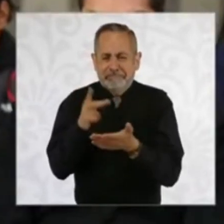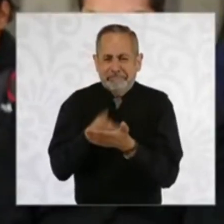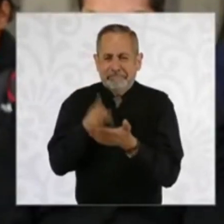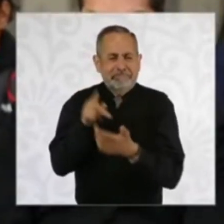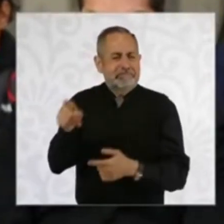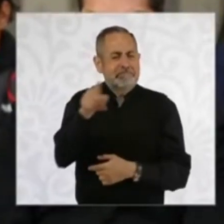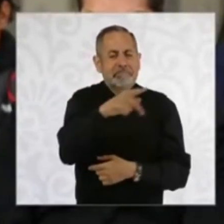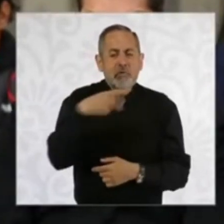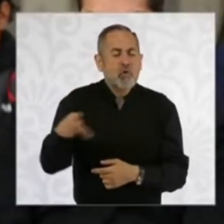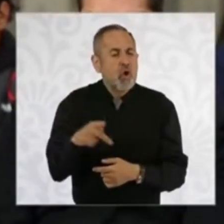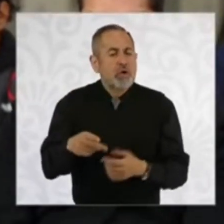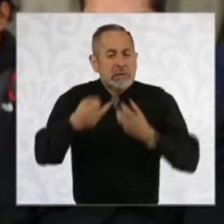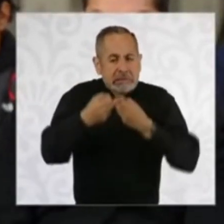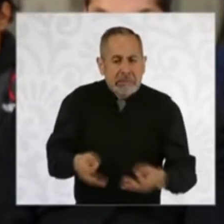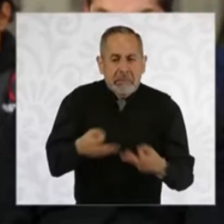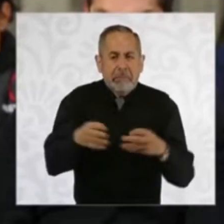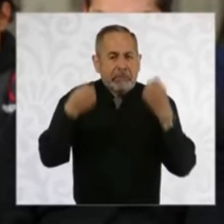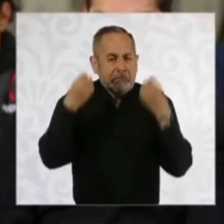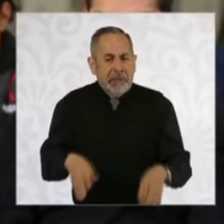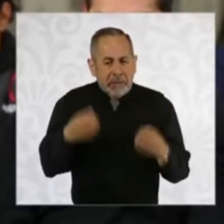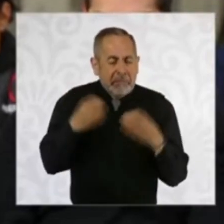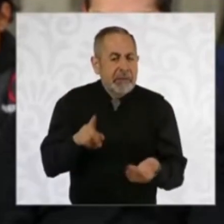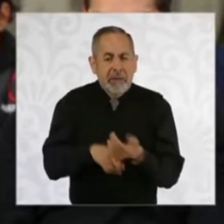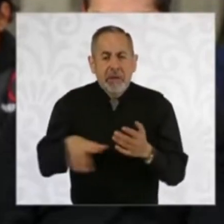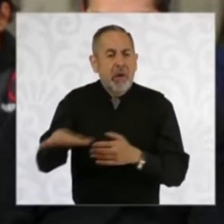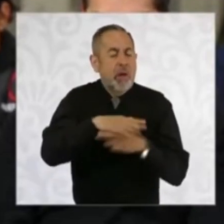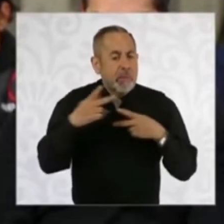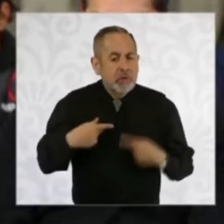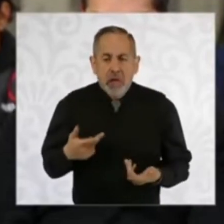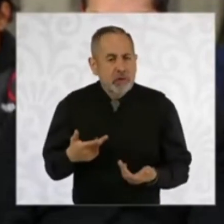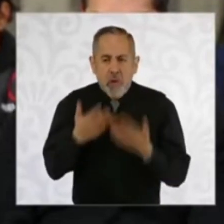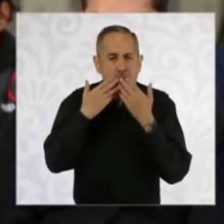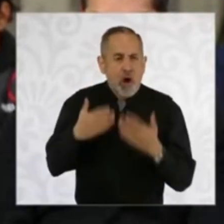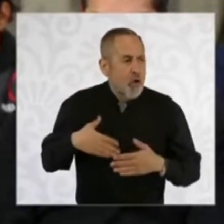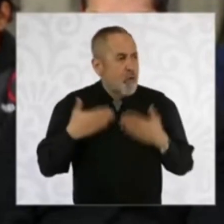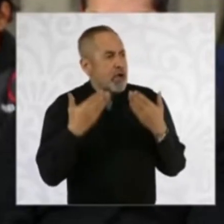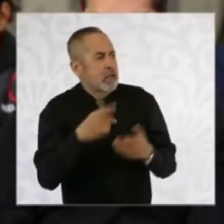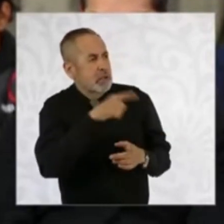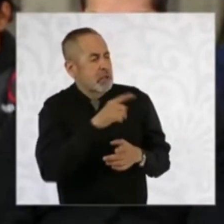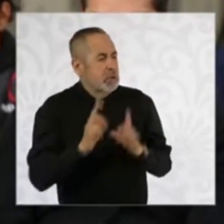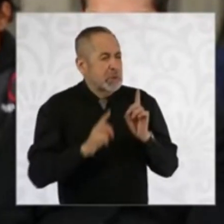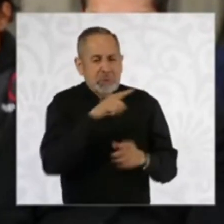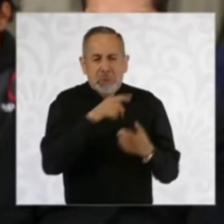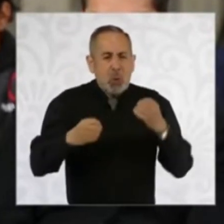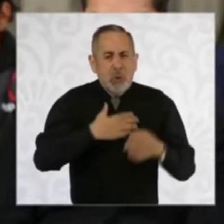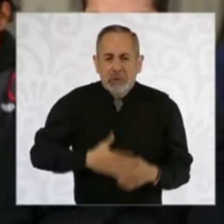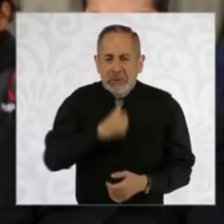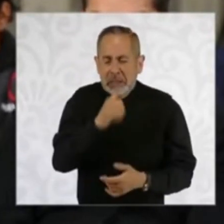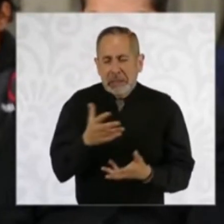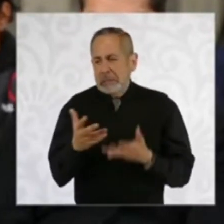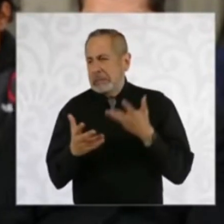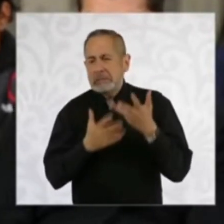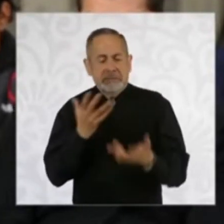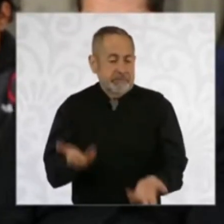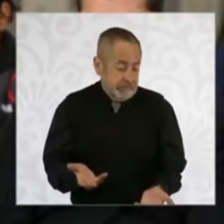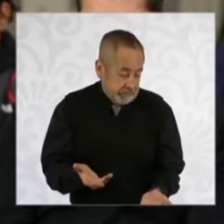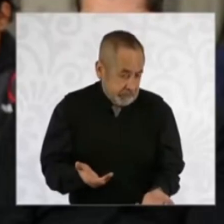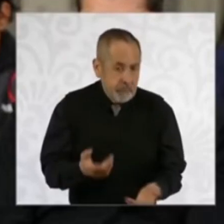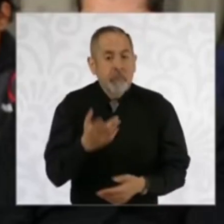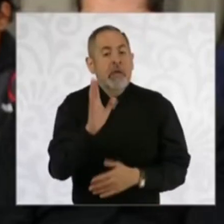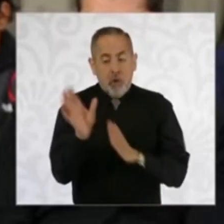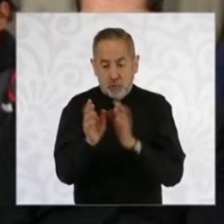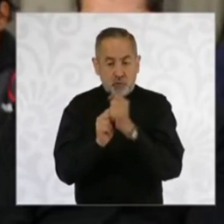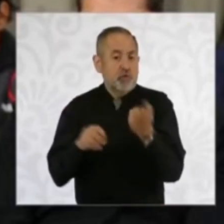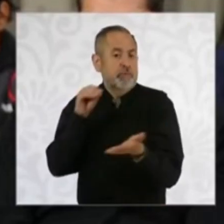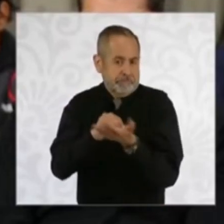pierden sus terrenos, sino también a la confianza de la población en las instituciones encargadas de garantizar la justicia. Ahora que fue aprobada la